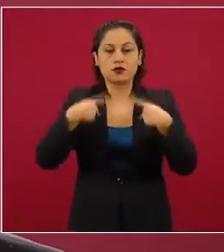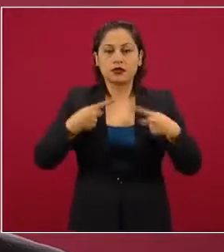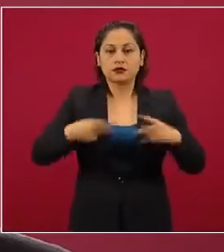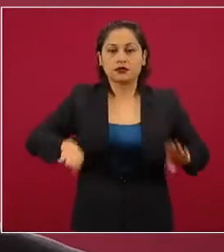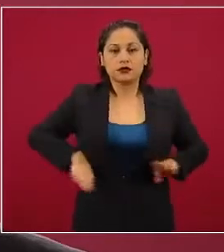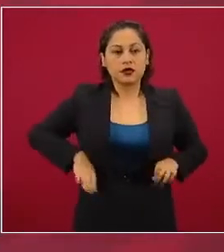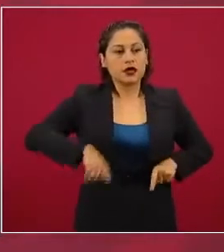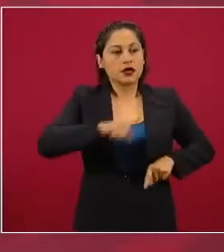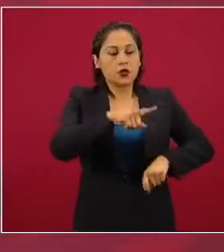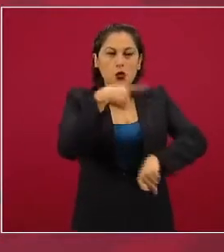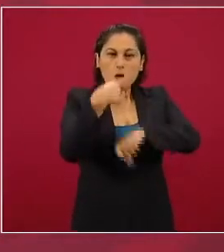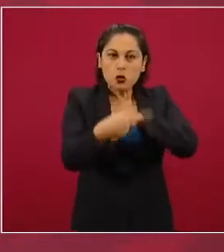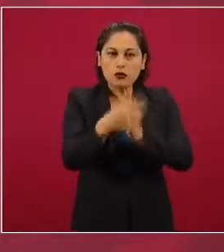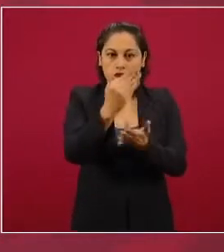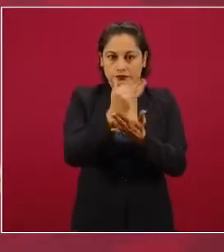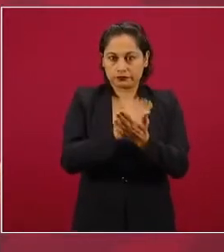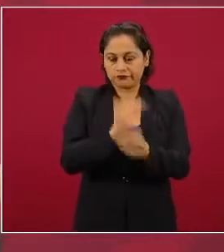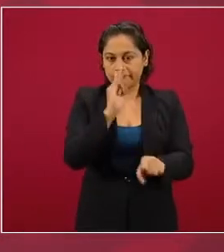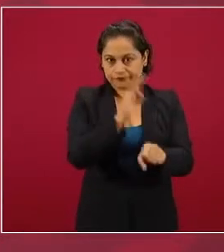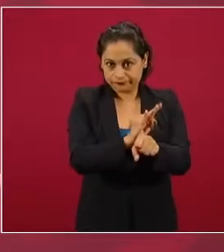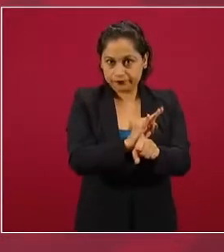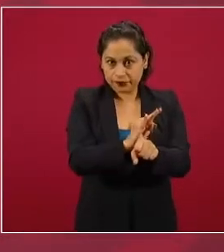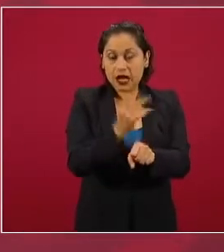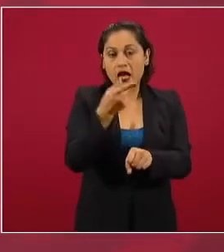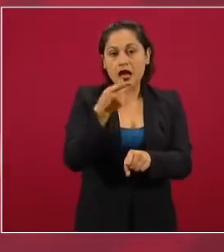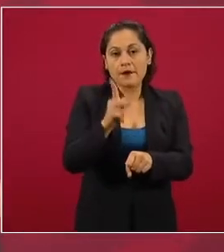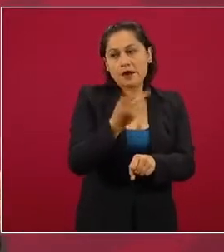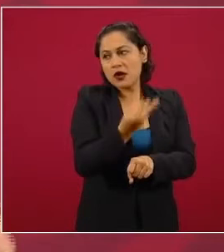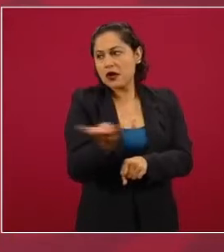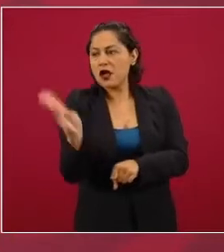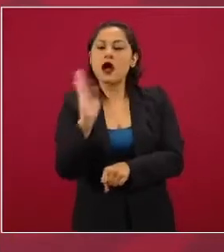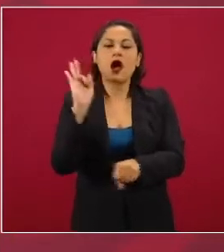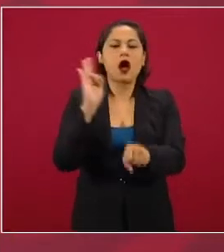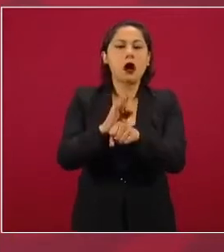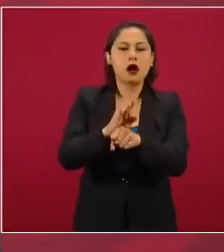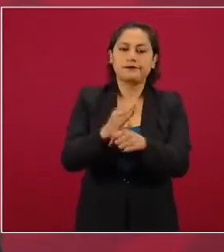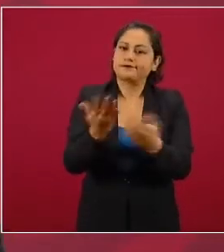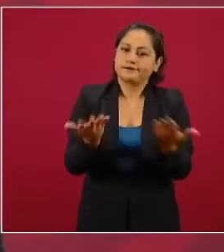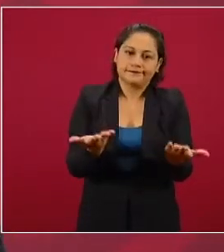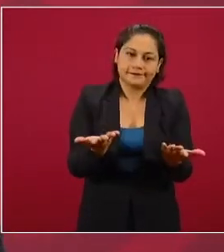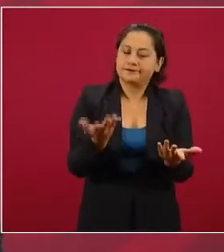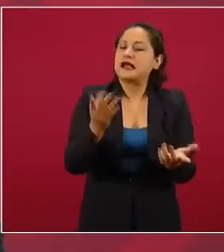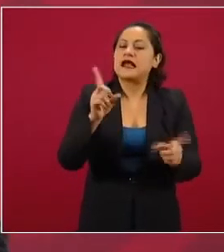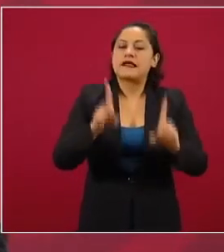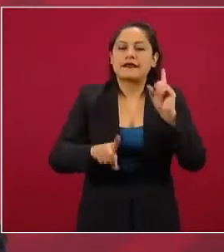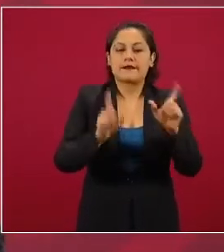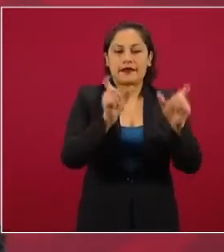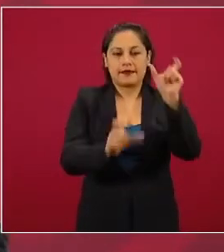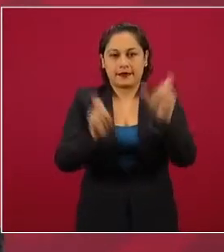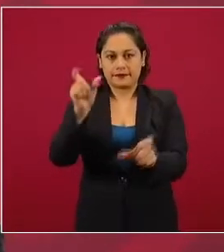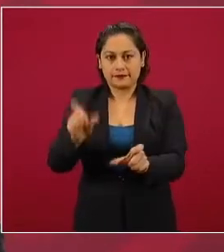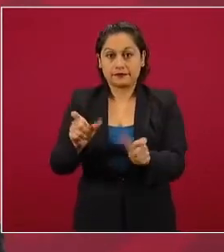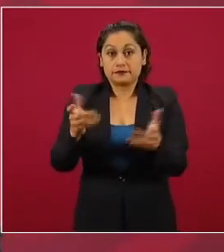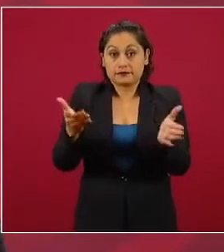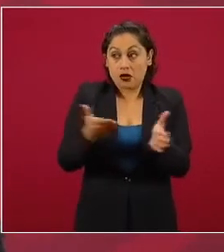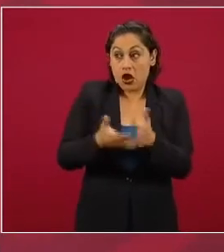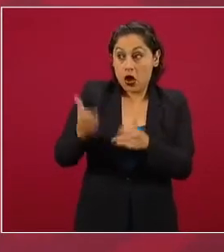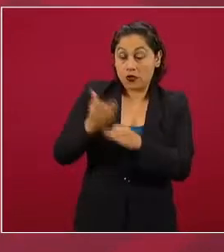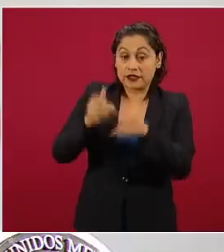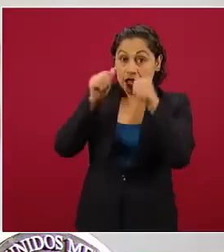transmisión. Pero bueno, esa va a ser la vacuna. Desde luego es deseable tener vacuna, claro, en la medida que sea segura y eficaz.